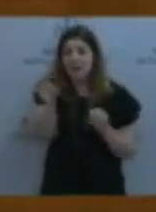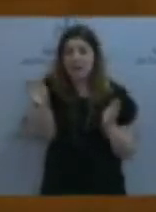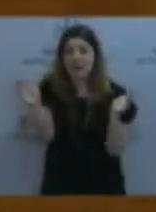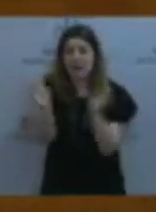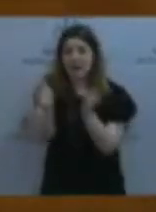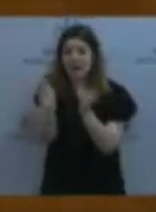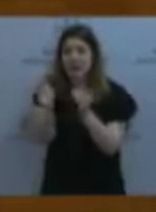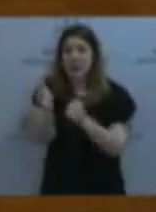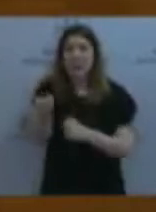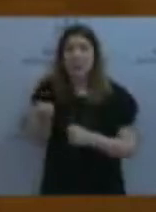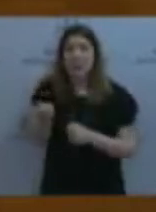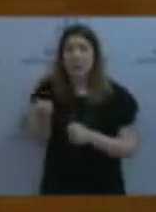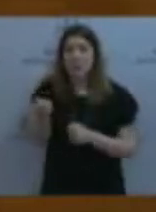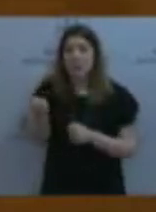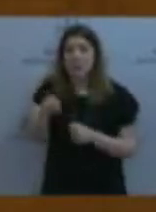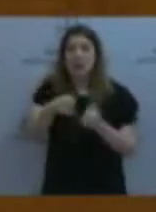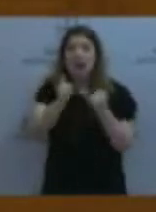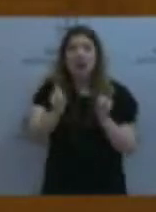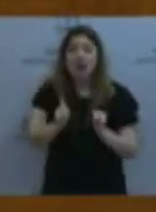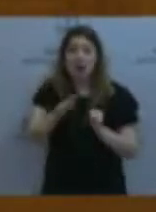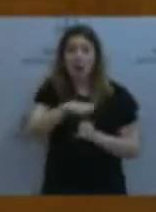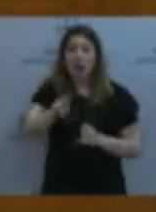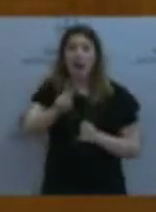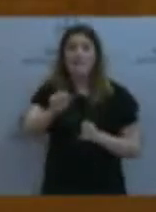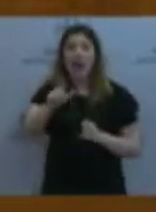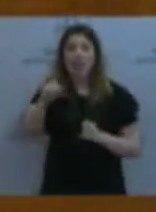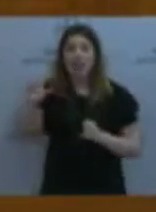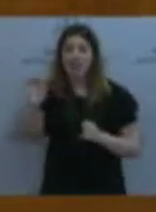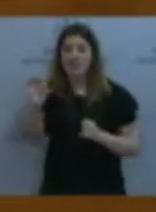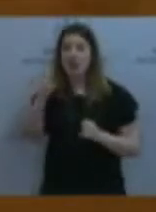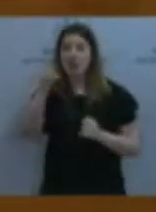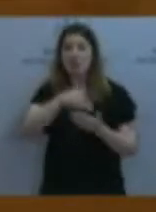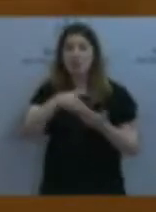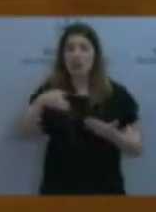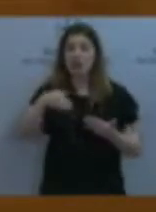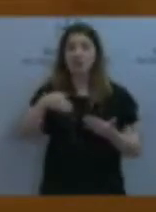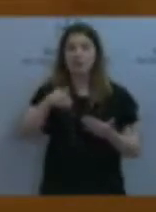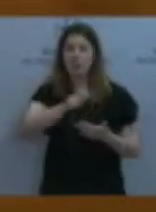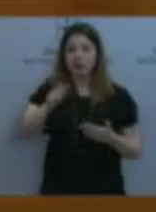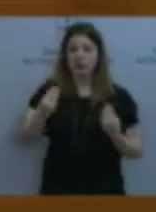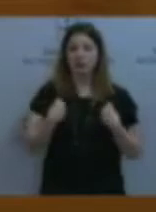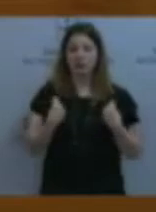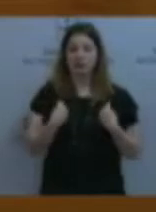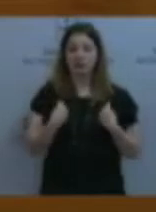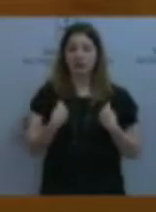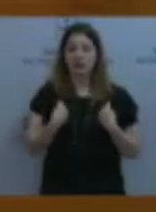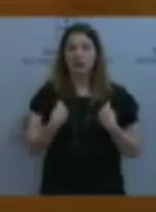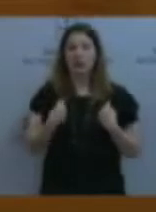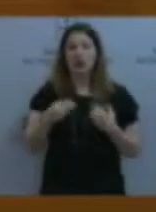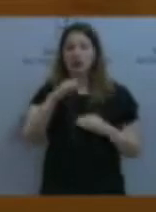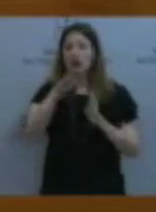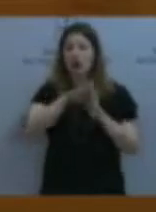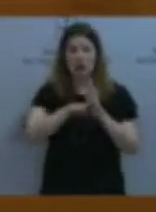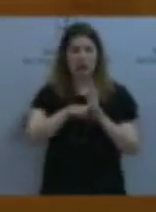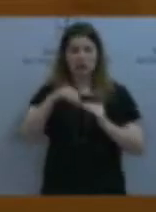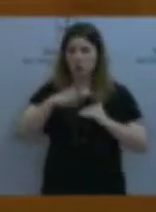Valdés, donde viven 2 millones de personas hacinadas, sin las condiciones mínimas de habitabilidad,